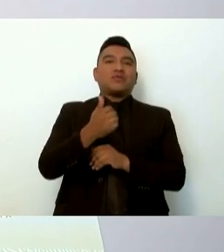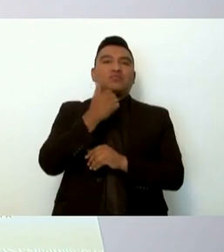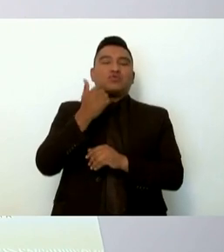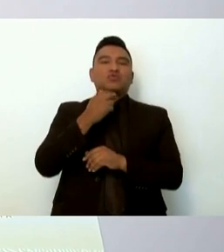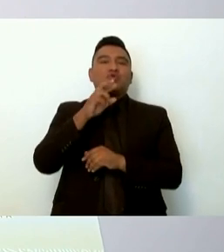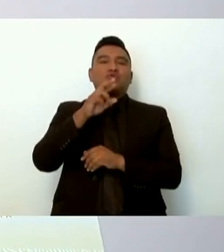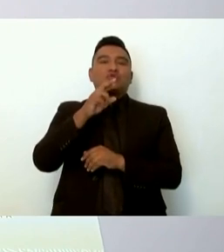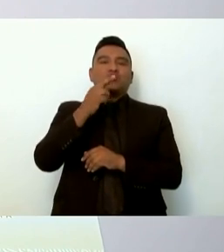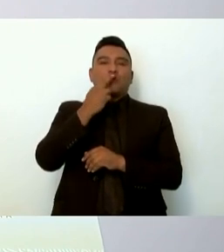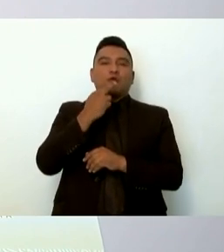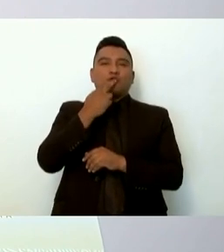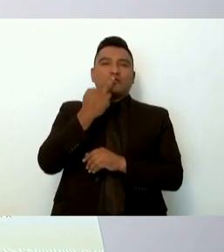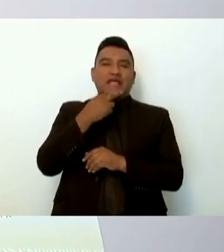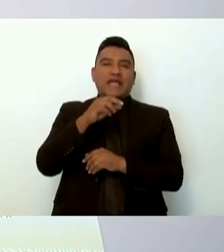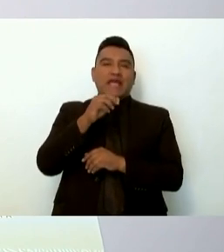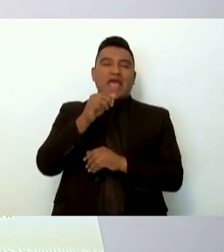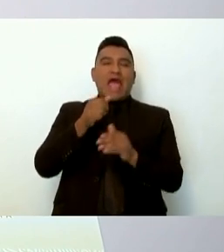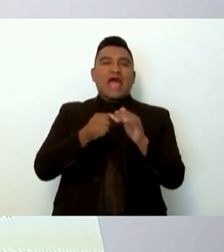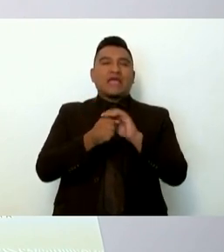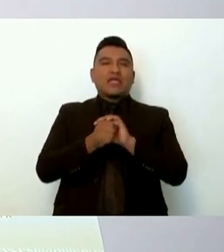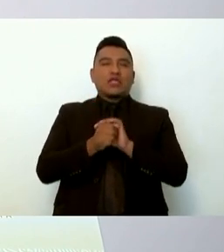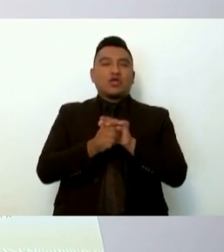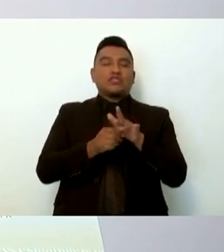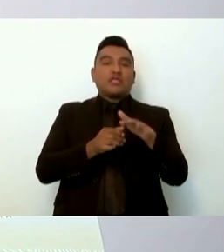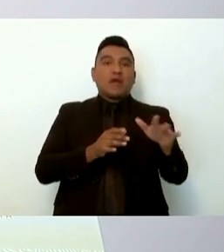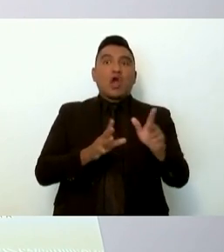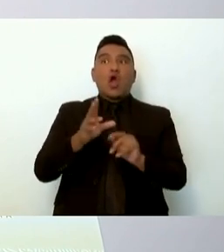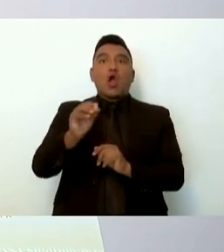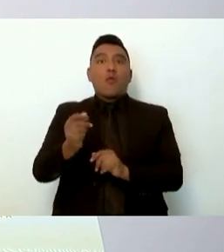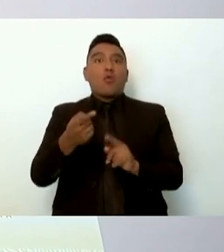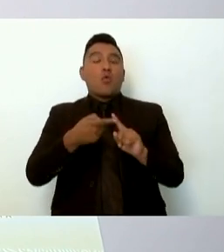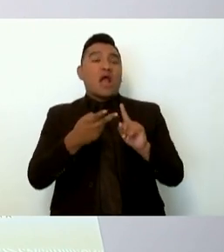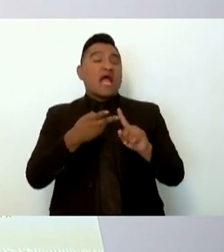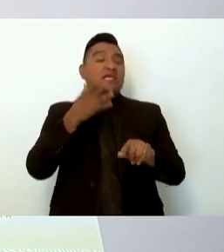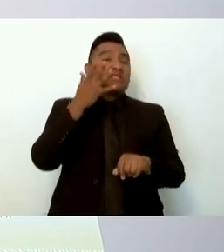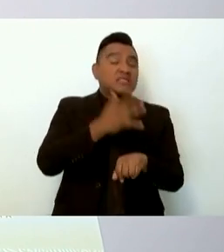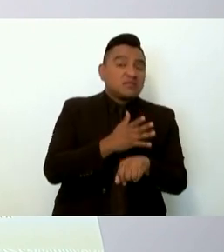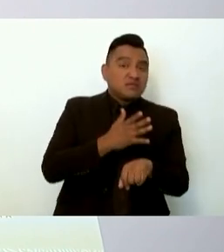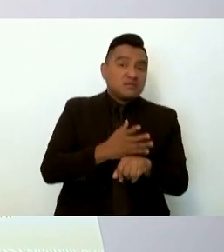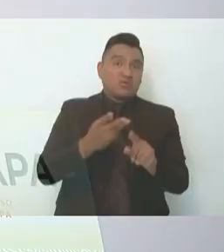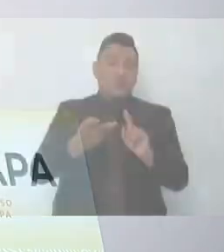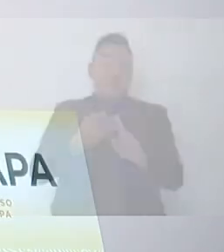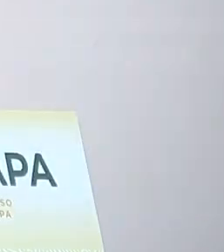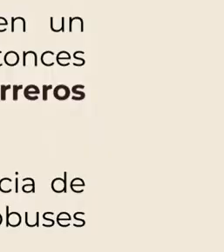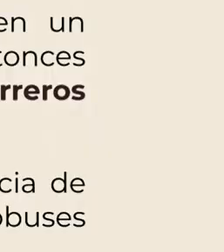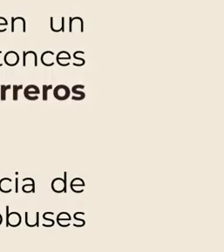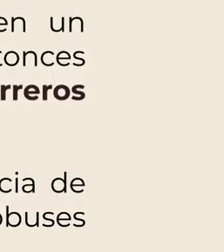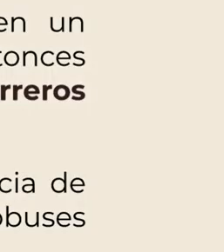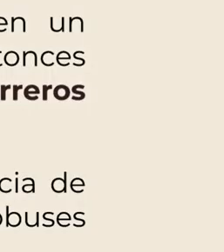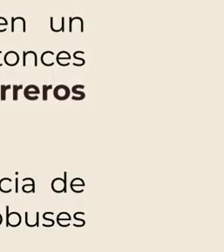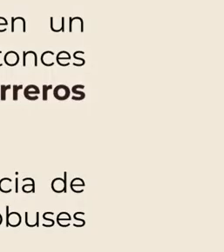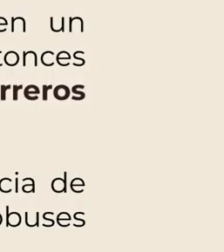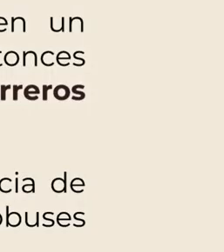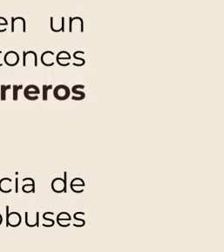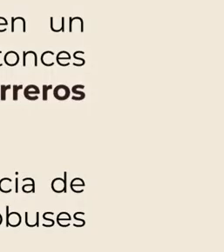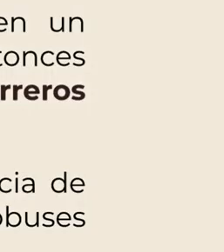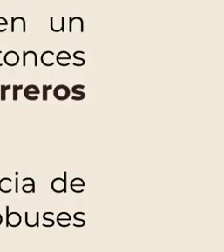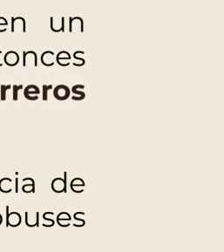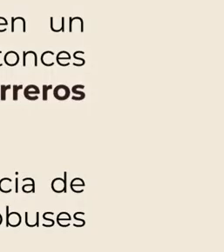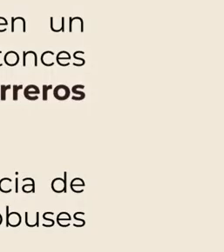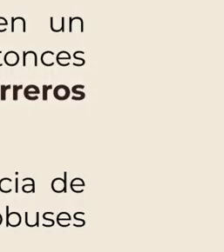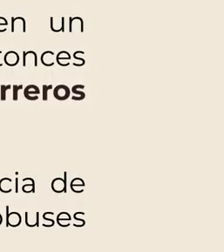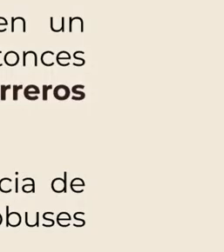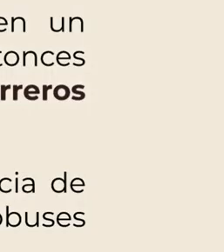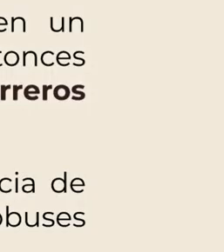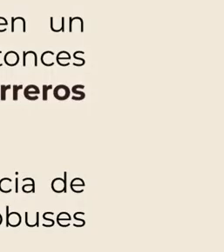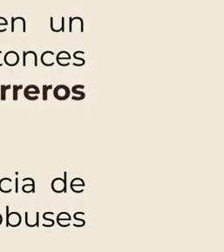como un escarmiento o venganza contra los estudiantes en el contexto de confrontación